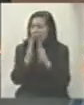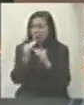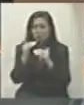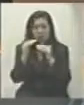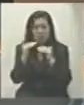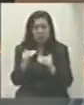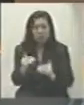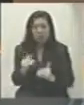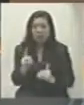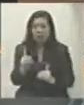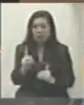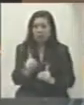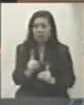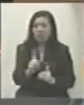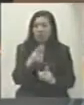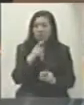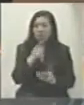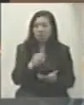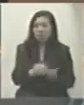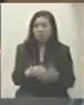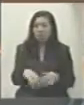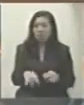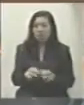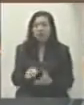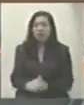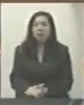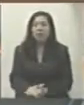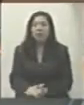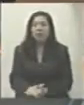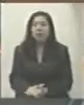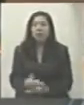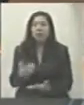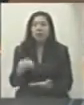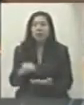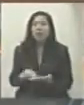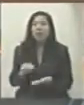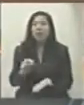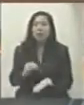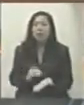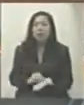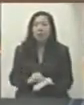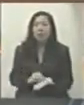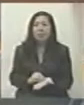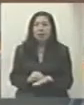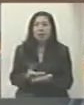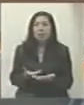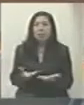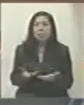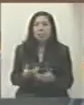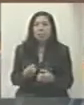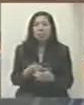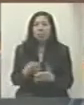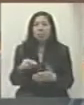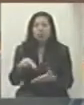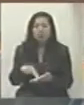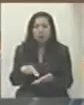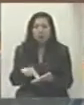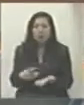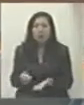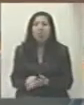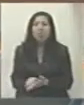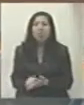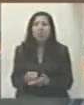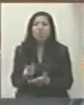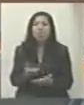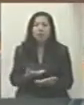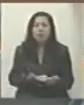prioridad. Cada pliego va a ser el orden de prioridad que se le ocurra, considerando además aspectos tales como la fecha de notificación, edad de